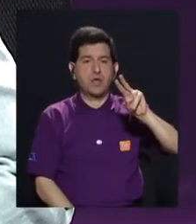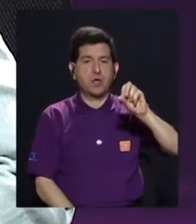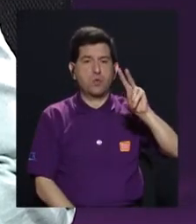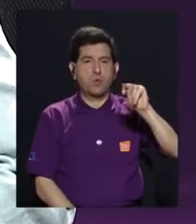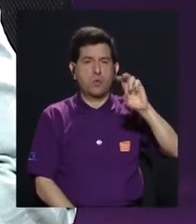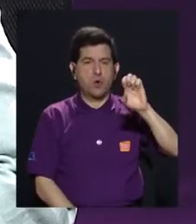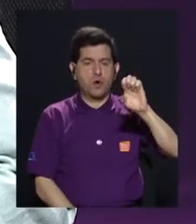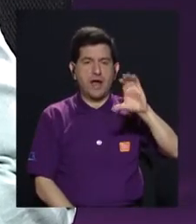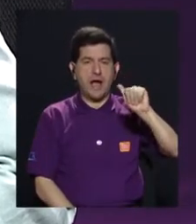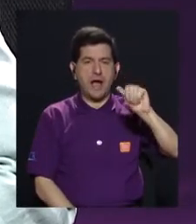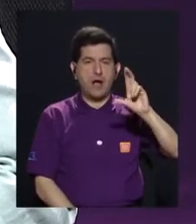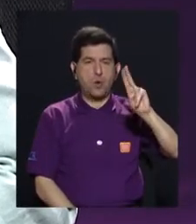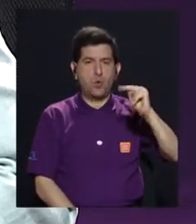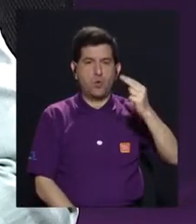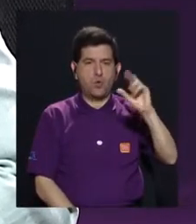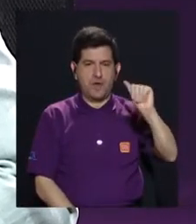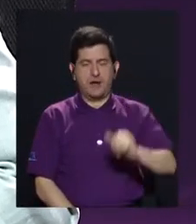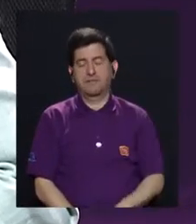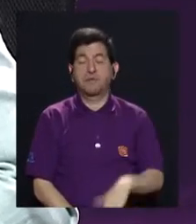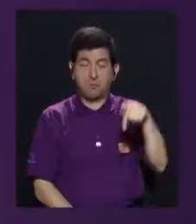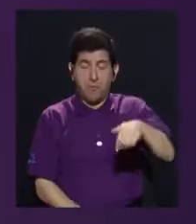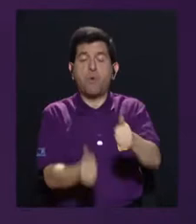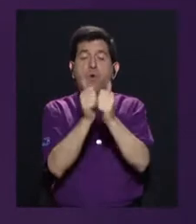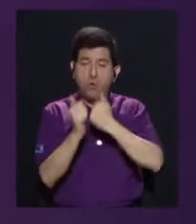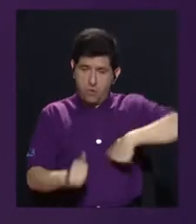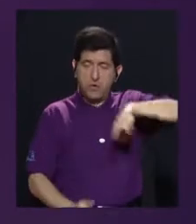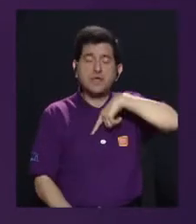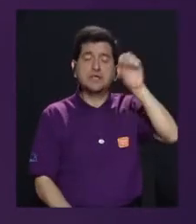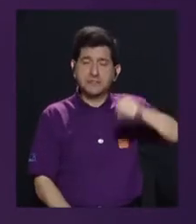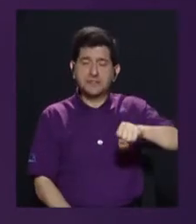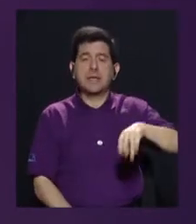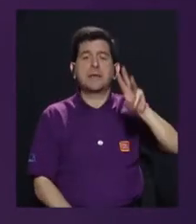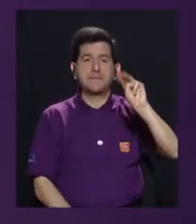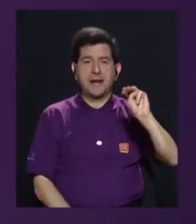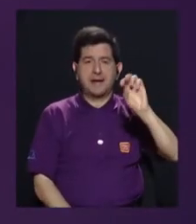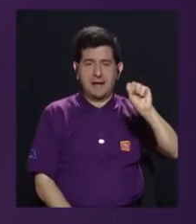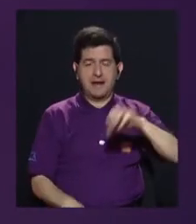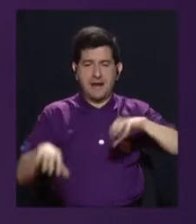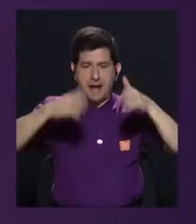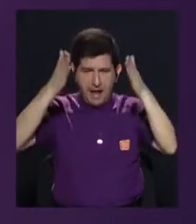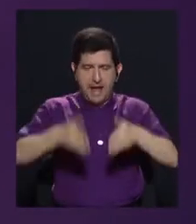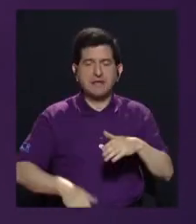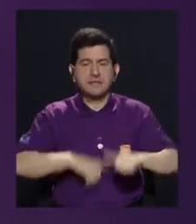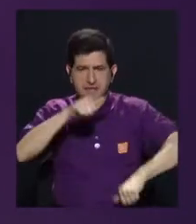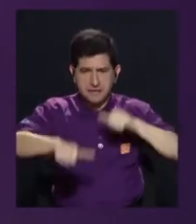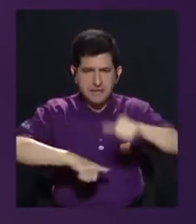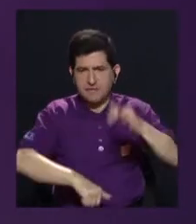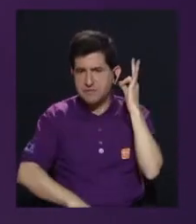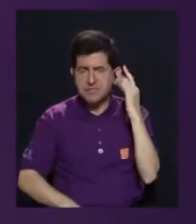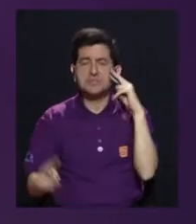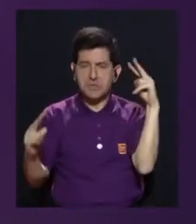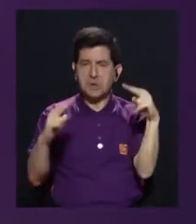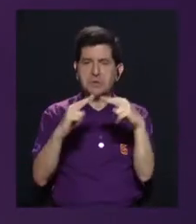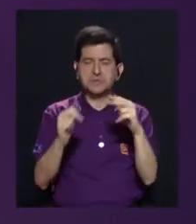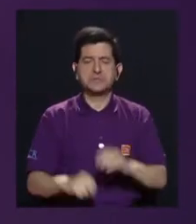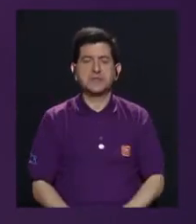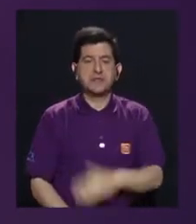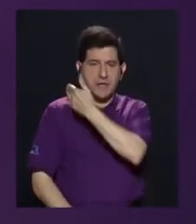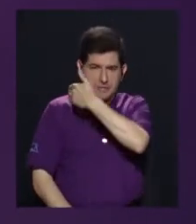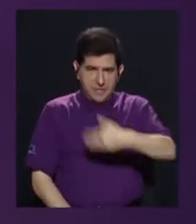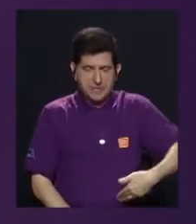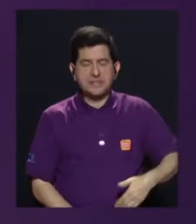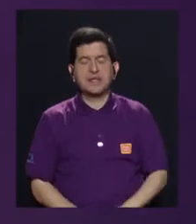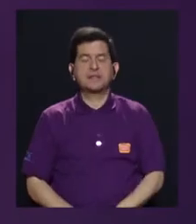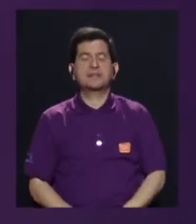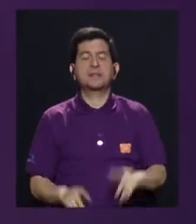acompaña afortunadamente sí y hoy habrá caritas alex quien es activista feminista muy conocida y presidenta del partido